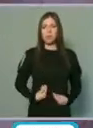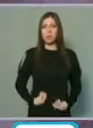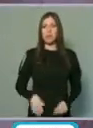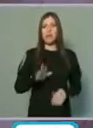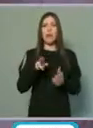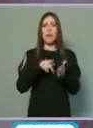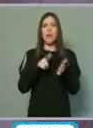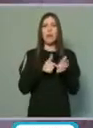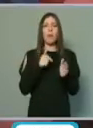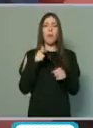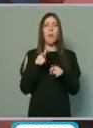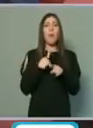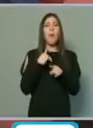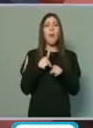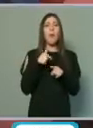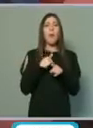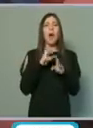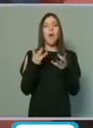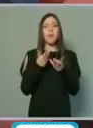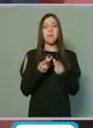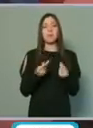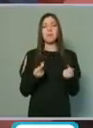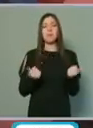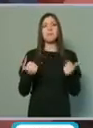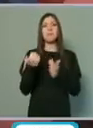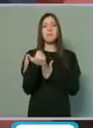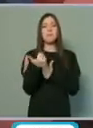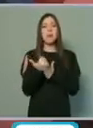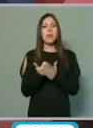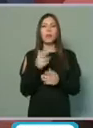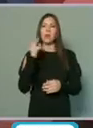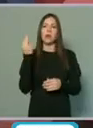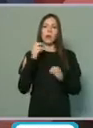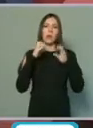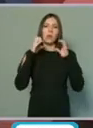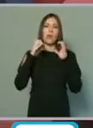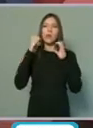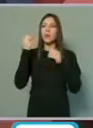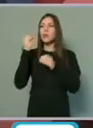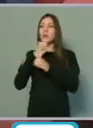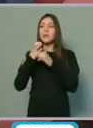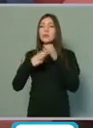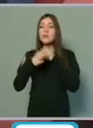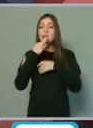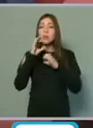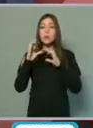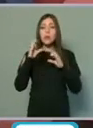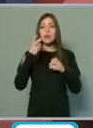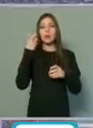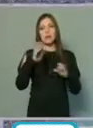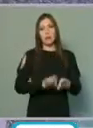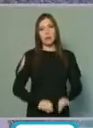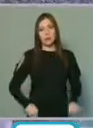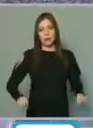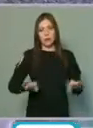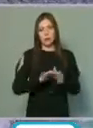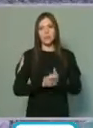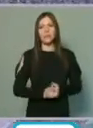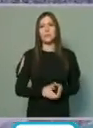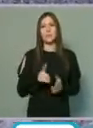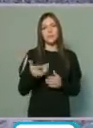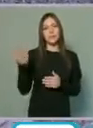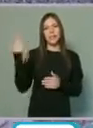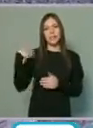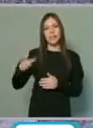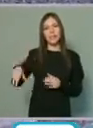se vea todo en perfectas condiciones, ¿no? Cuidar los pequeños detalles va a ser importante. Oye, Wendy, hablabas hace rato de un punto focal importante como